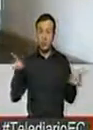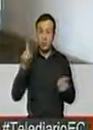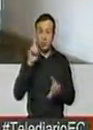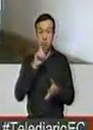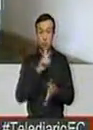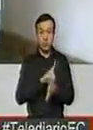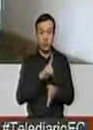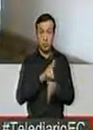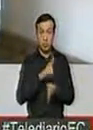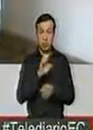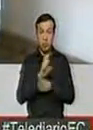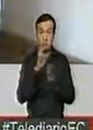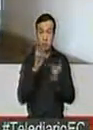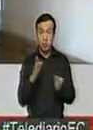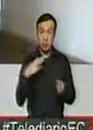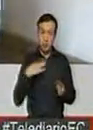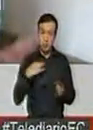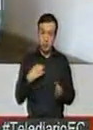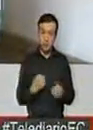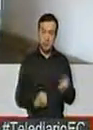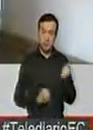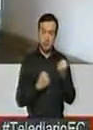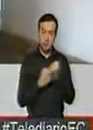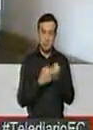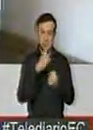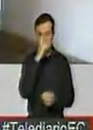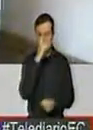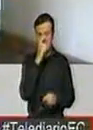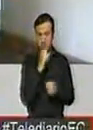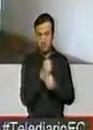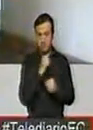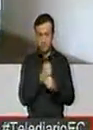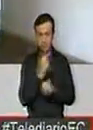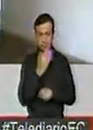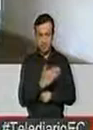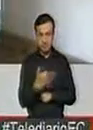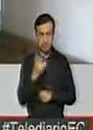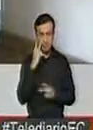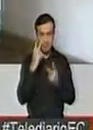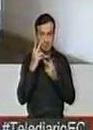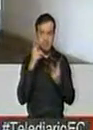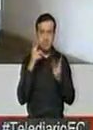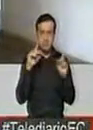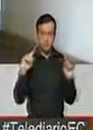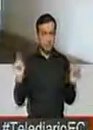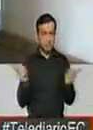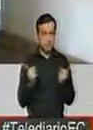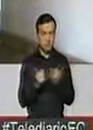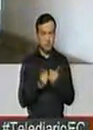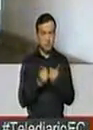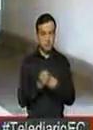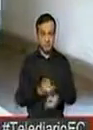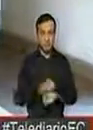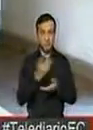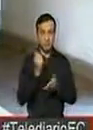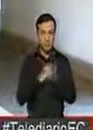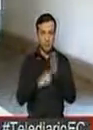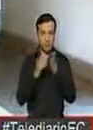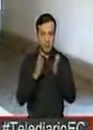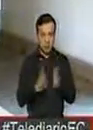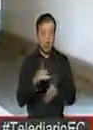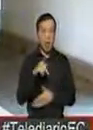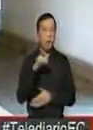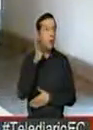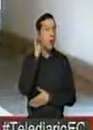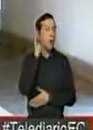ecuatorianos que estarían prestos a ocupar esas plazas que queden disponibles. Escuchemos el extracto de la intervención de la ministra María